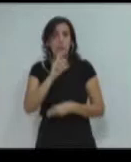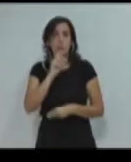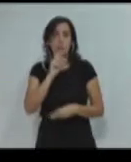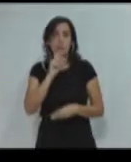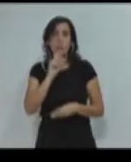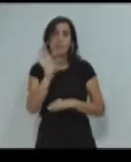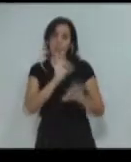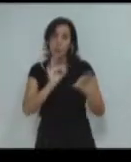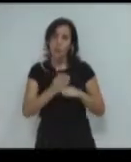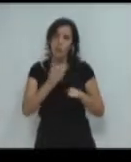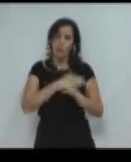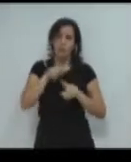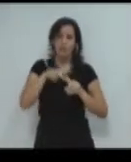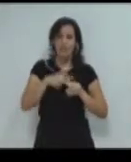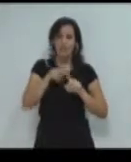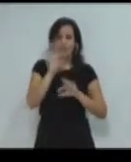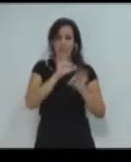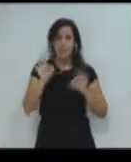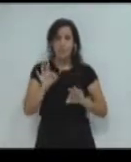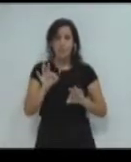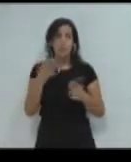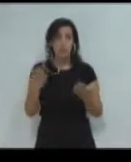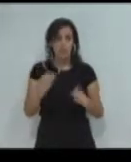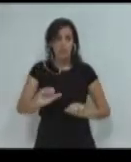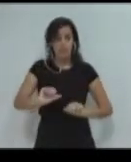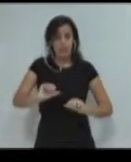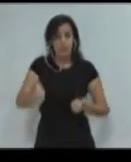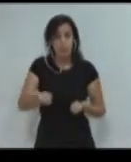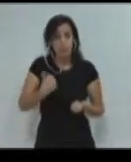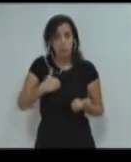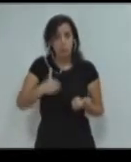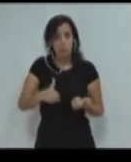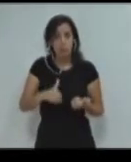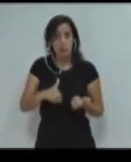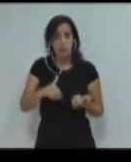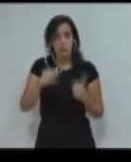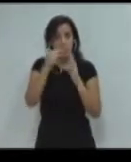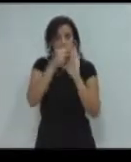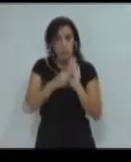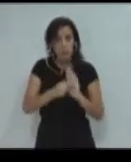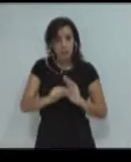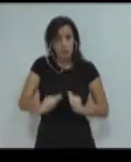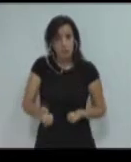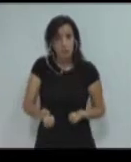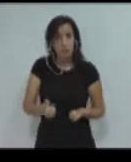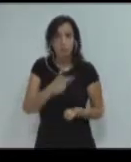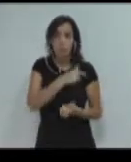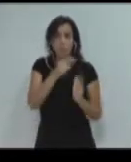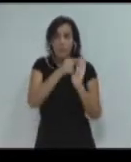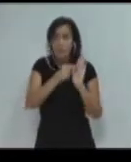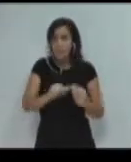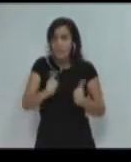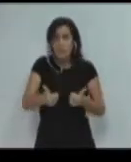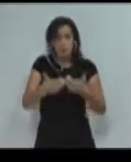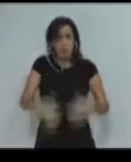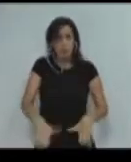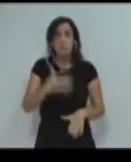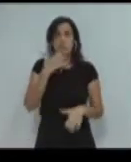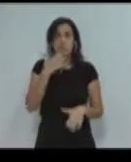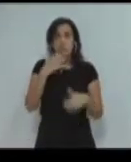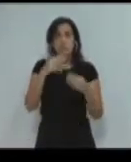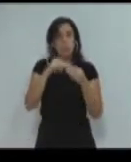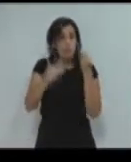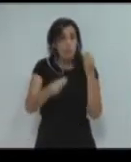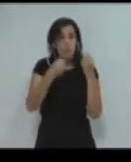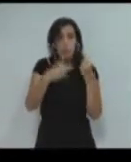seleccionando las herramientas. O sea, creando un índice desde el principio. El índice incluso se va a crear automáticamente. Se va a crear en automático. Si está bien si tú hecho, tienes en cuenta